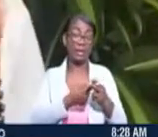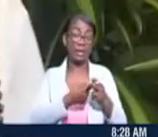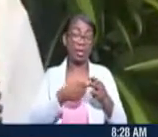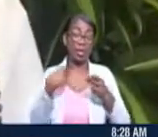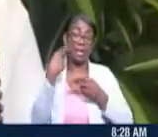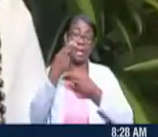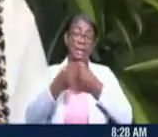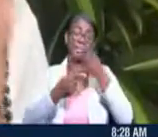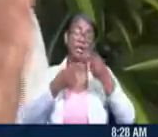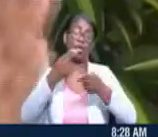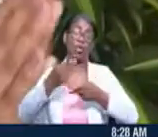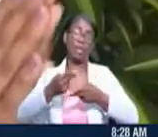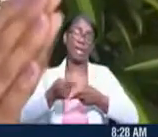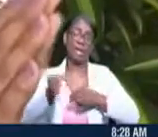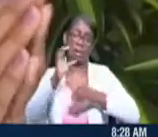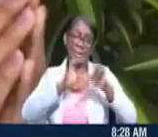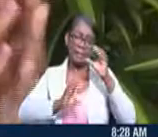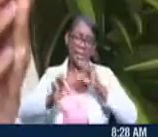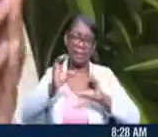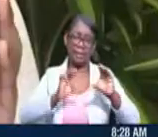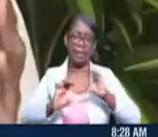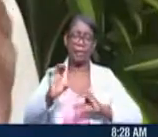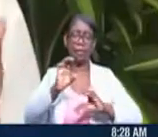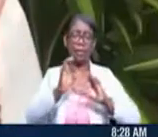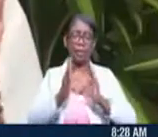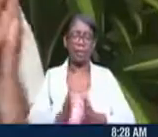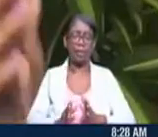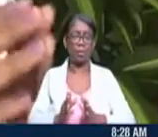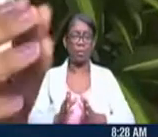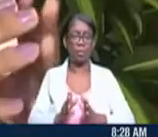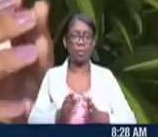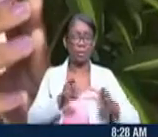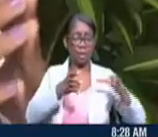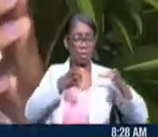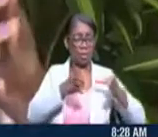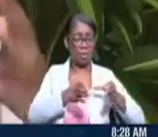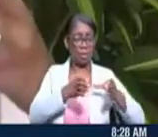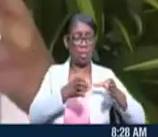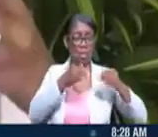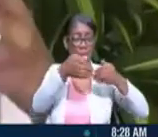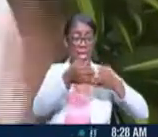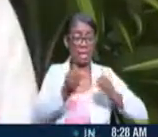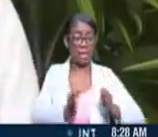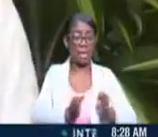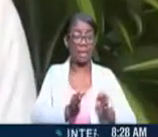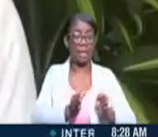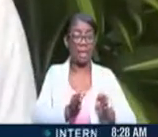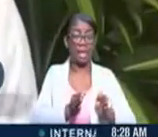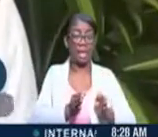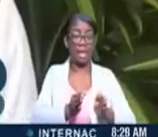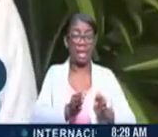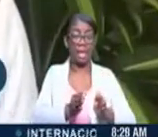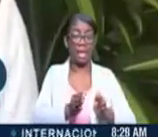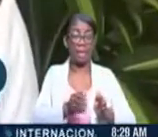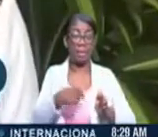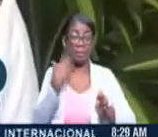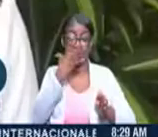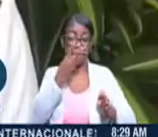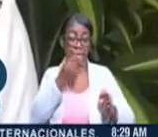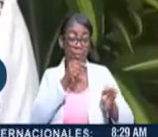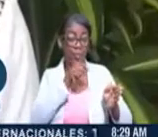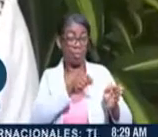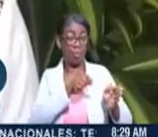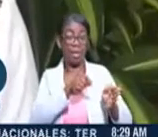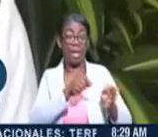nos indica, o los científicos nos indican, que estaban en un estanque de peceras decorativas en